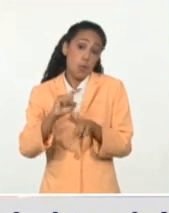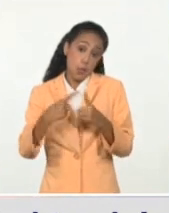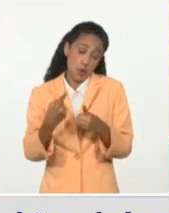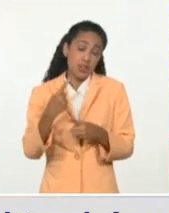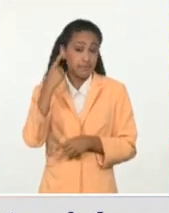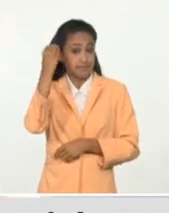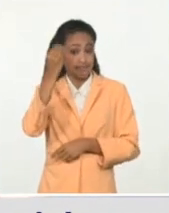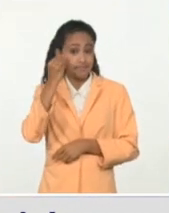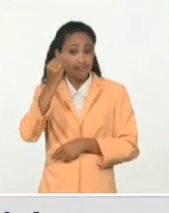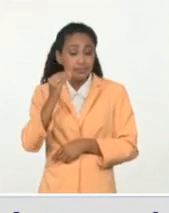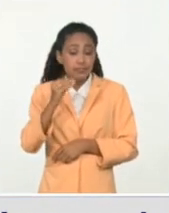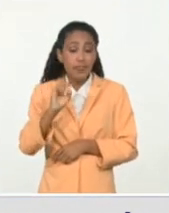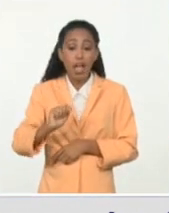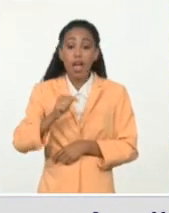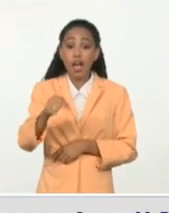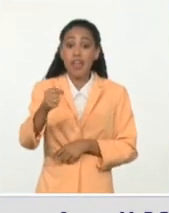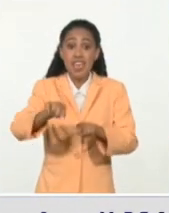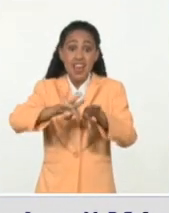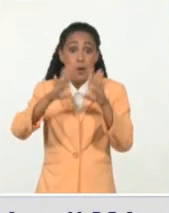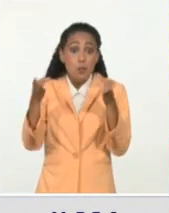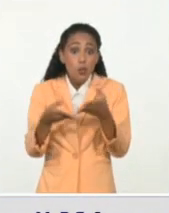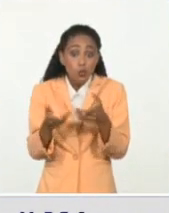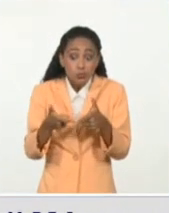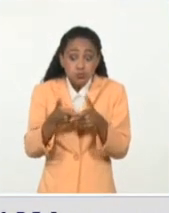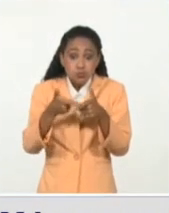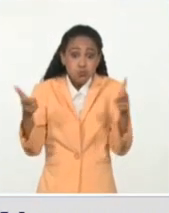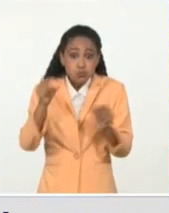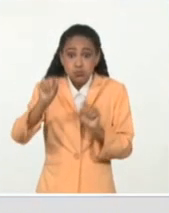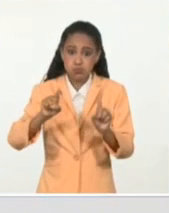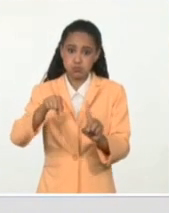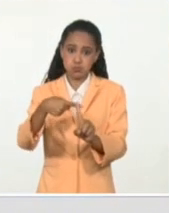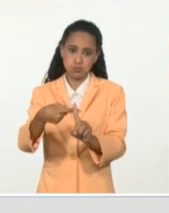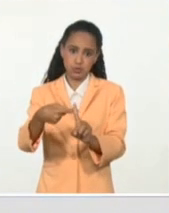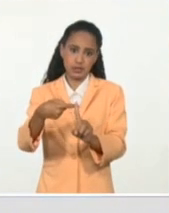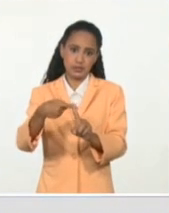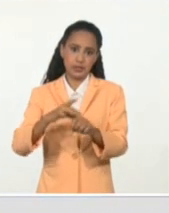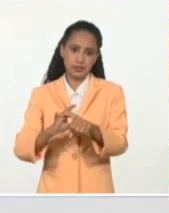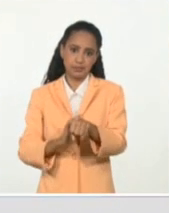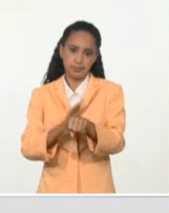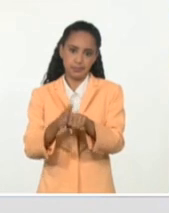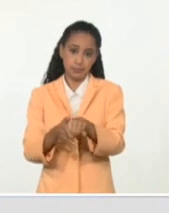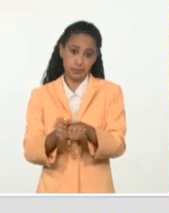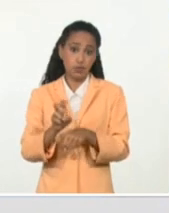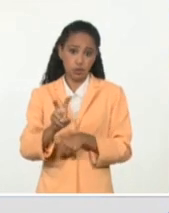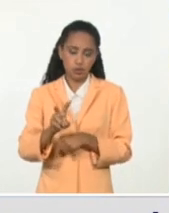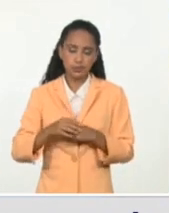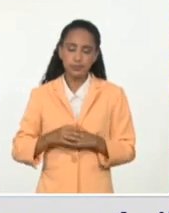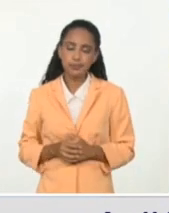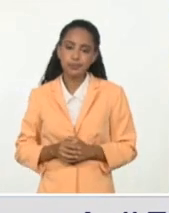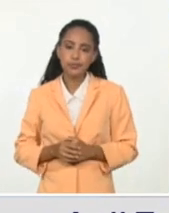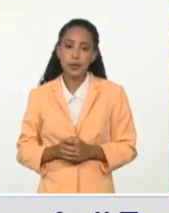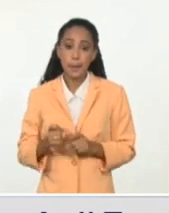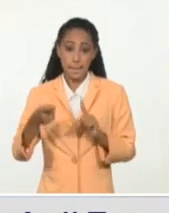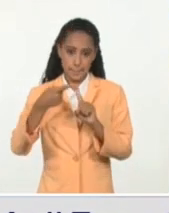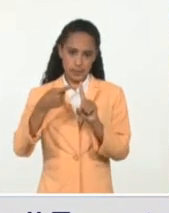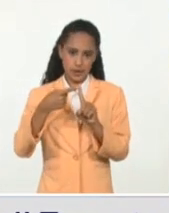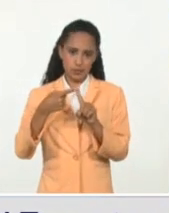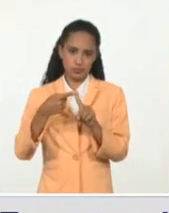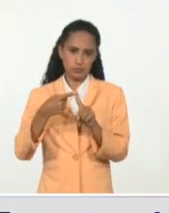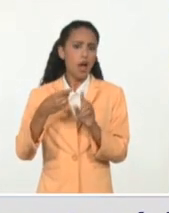el mundo con el virus SARS-CoV-2? Bueno, primero que todo, existen evidencias científicas y prácticas